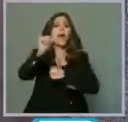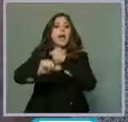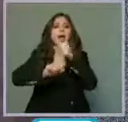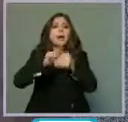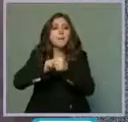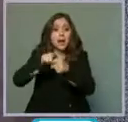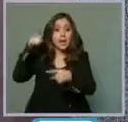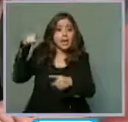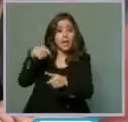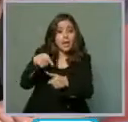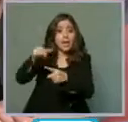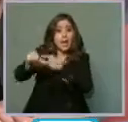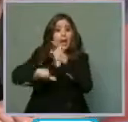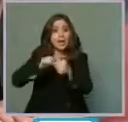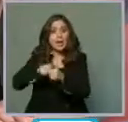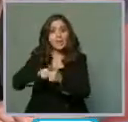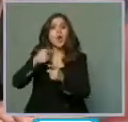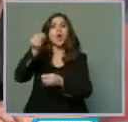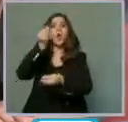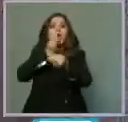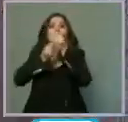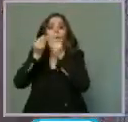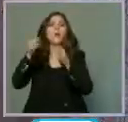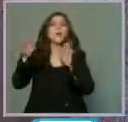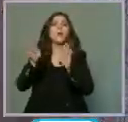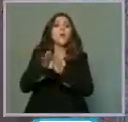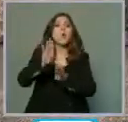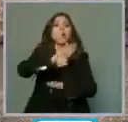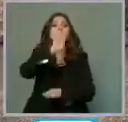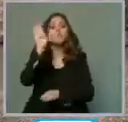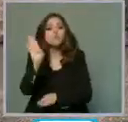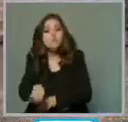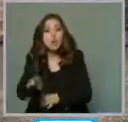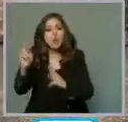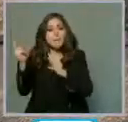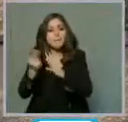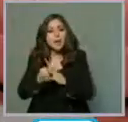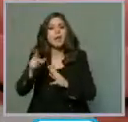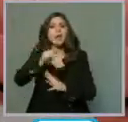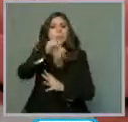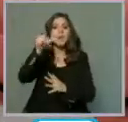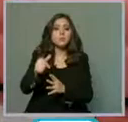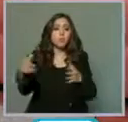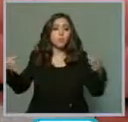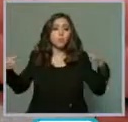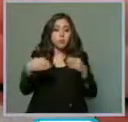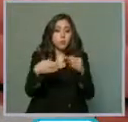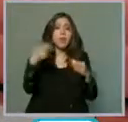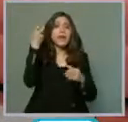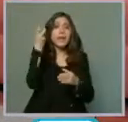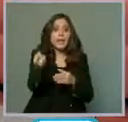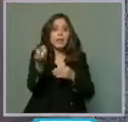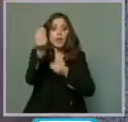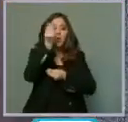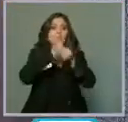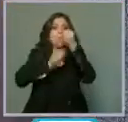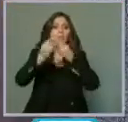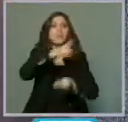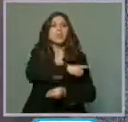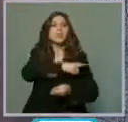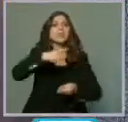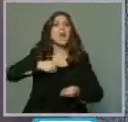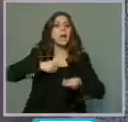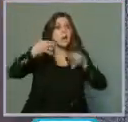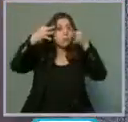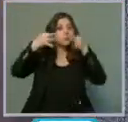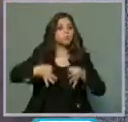comen, cómo es el sacrificio de los mismos, el empacado, en fin, cubra con todos los procesos de calidad que se requieren de acuerdo